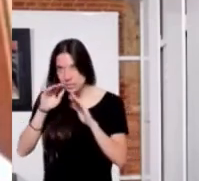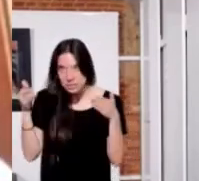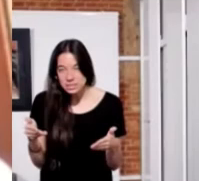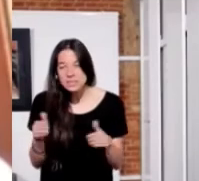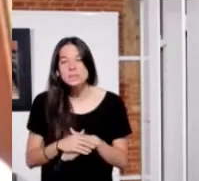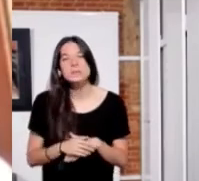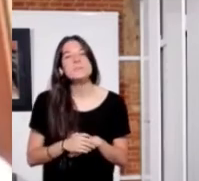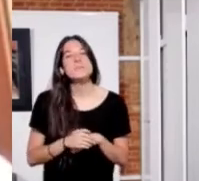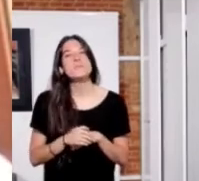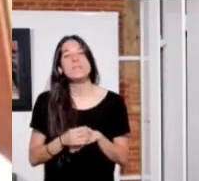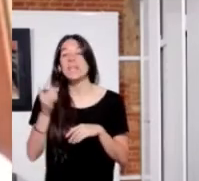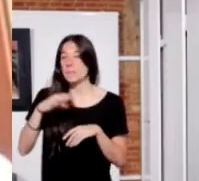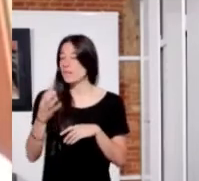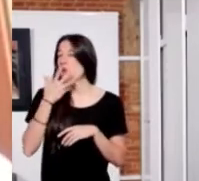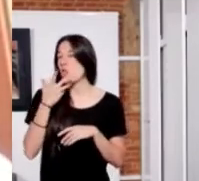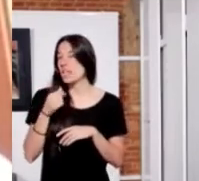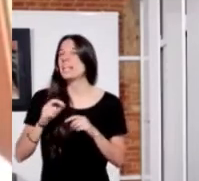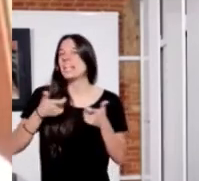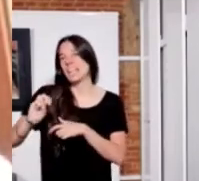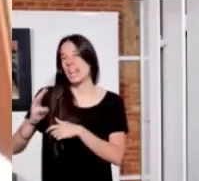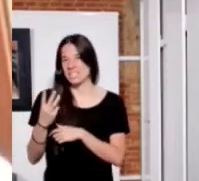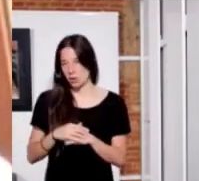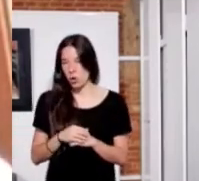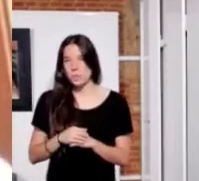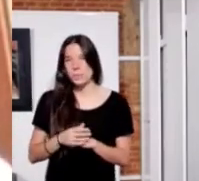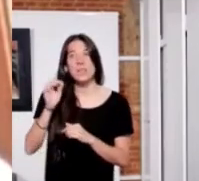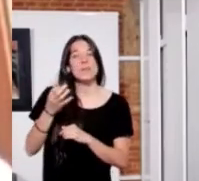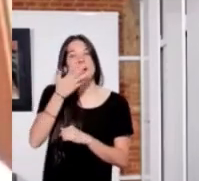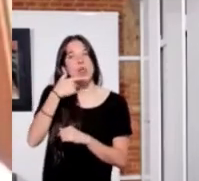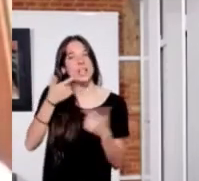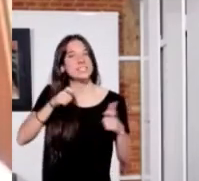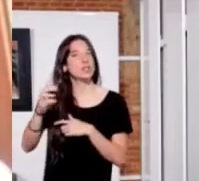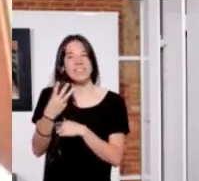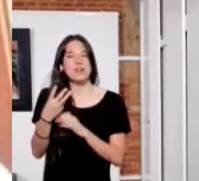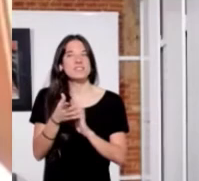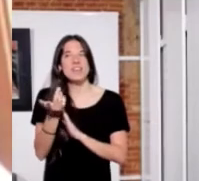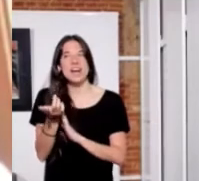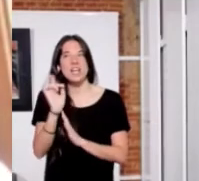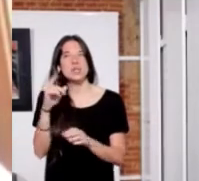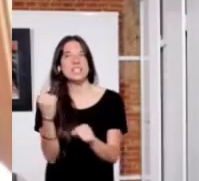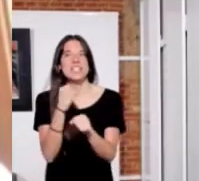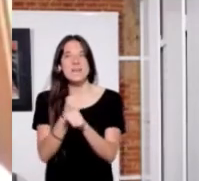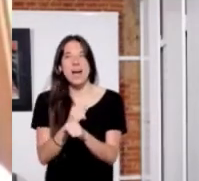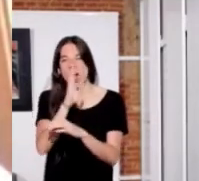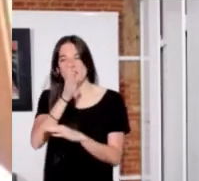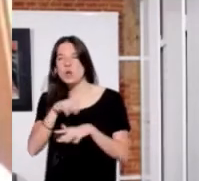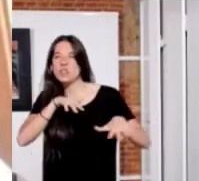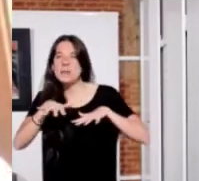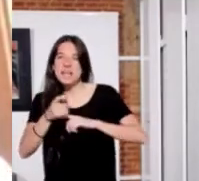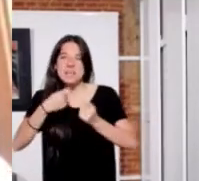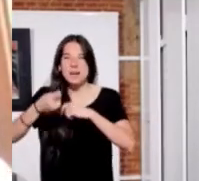tienen que también que conocer el tercer sector. Tienen que conocer que el tercer sector no trabaja propiamente con dinámicas de mercado,